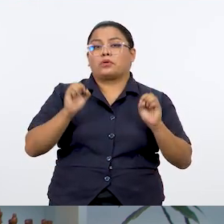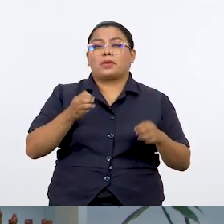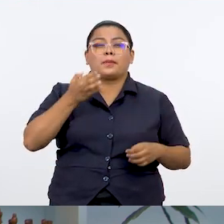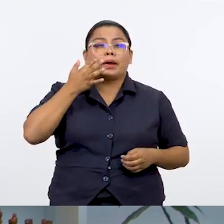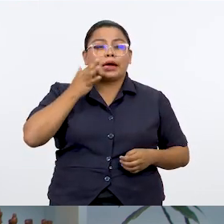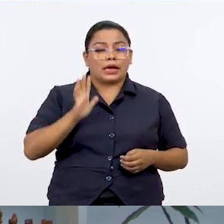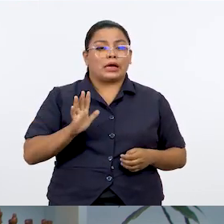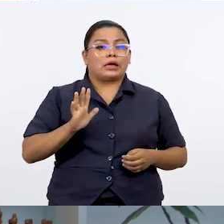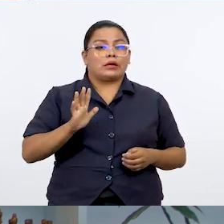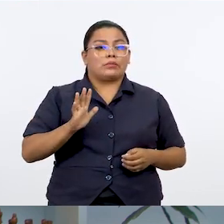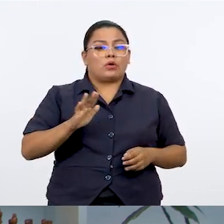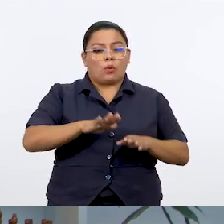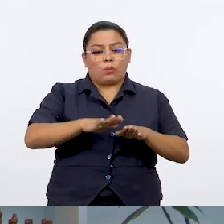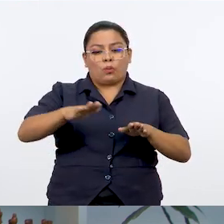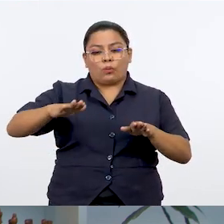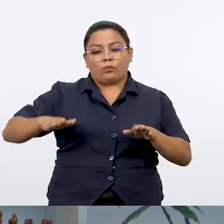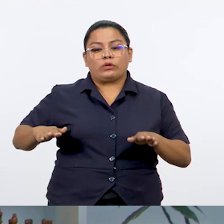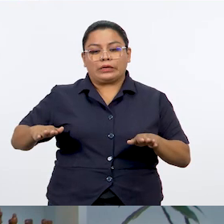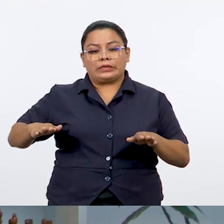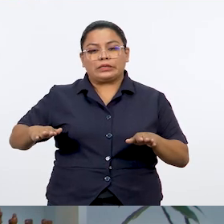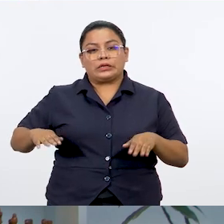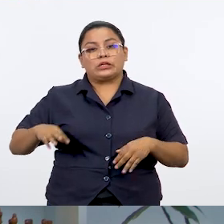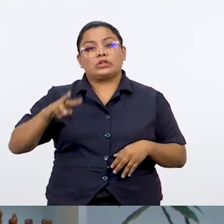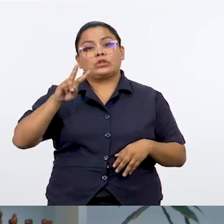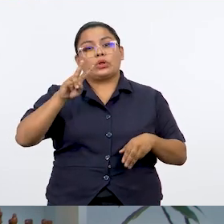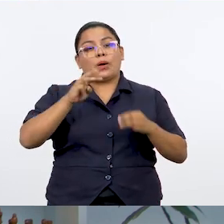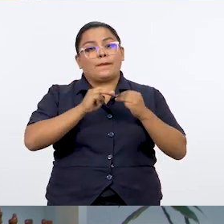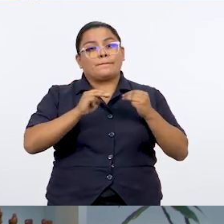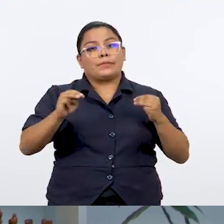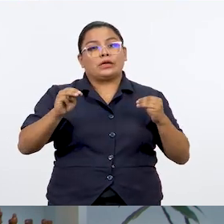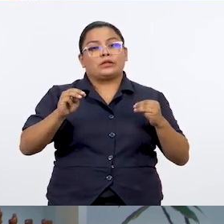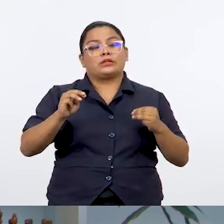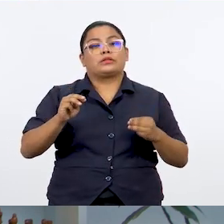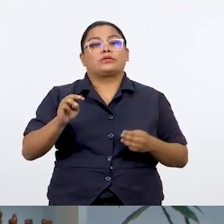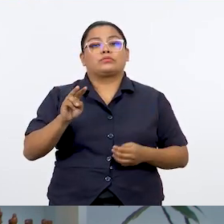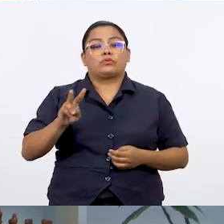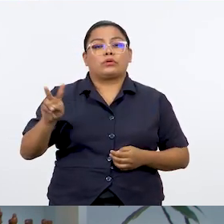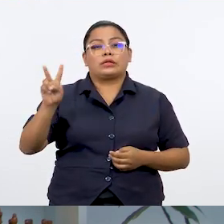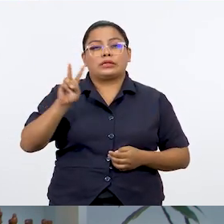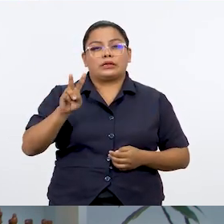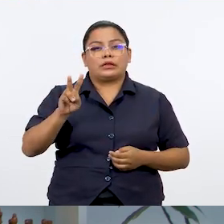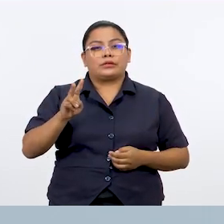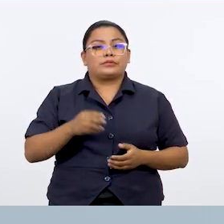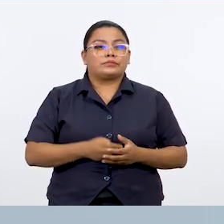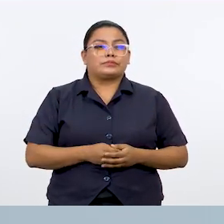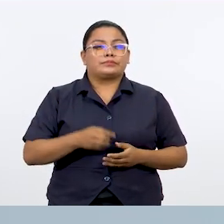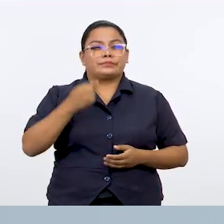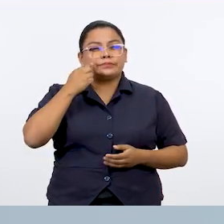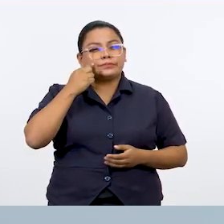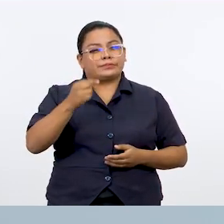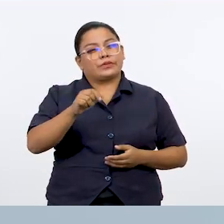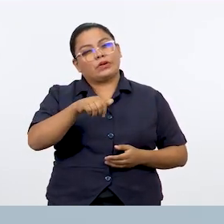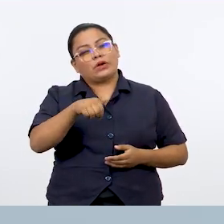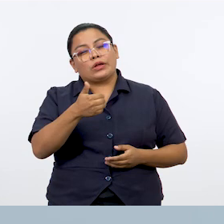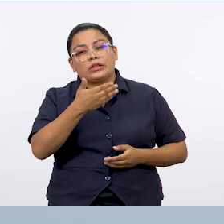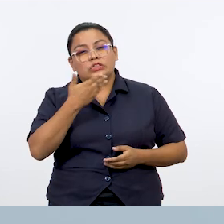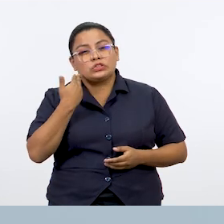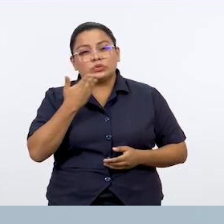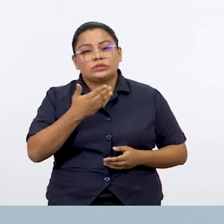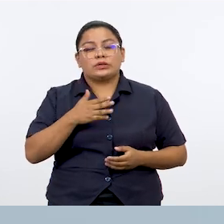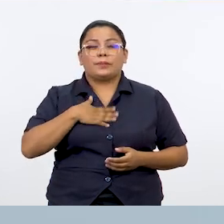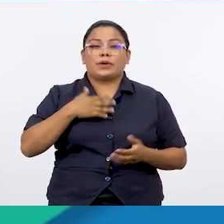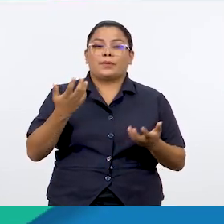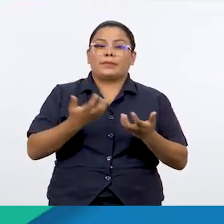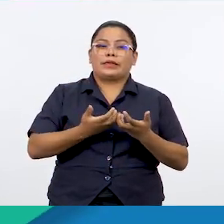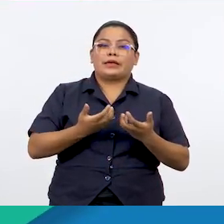ser: por cada pupitre disponemos de 2 metros cuadrados. ¿Qué les parece si vemos la siguiente situación con